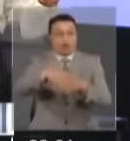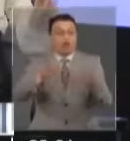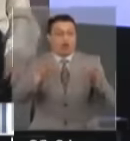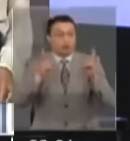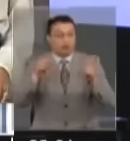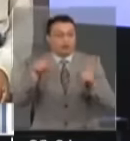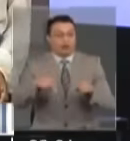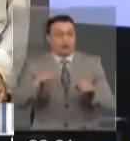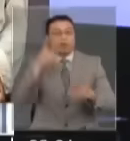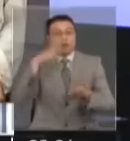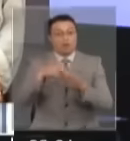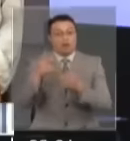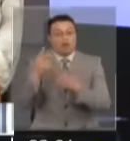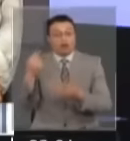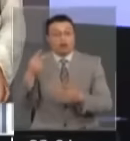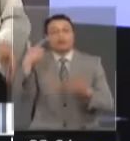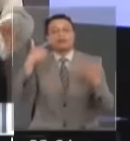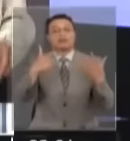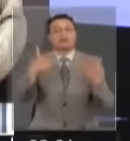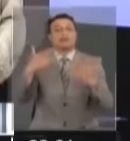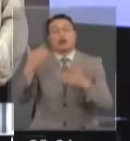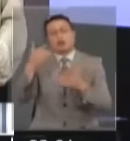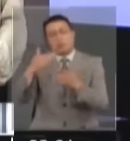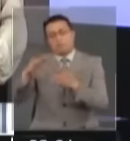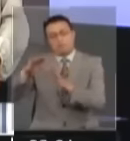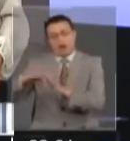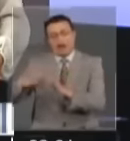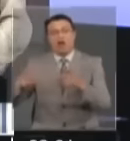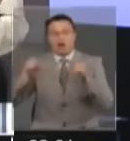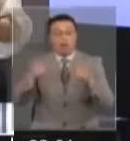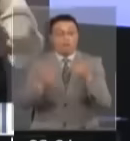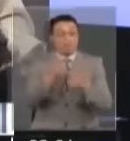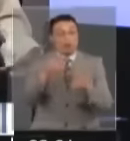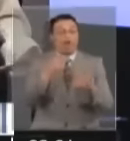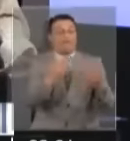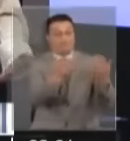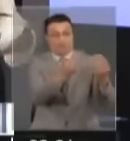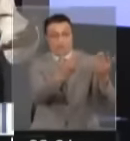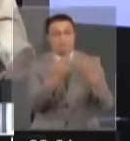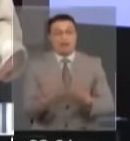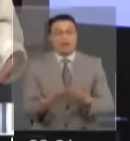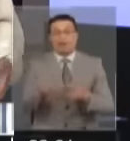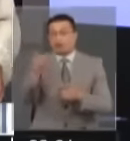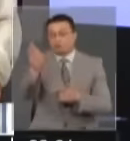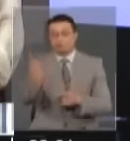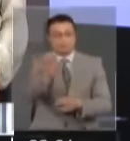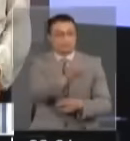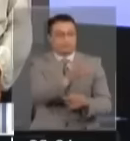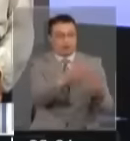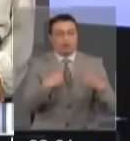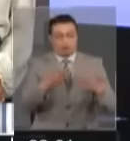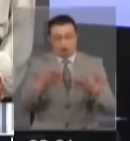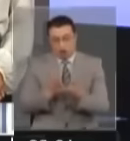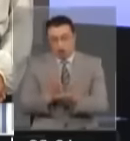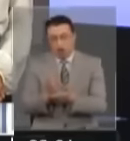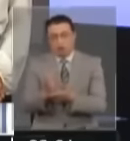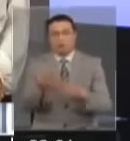2012 fueron 78.731. Lo primero que queremos hacer es darle la bienvenida a los candidatos y comenzamos